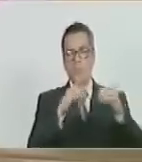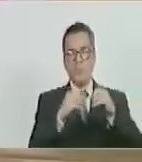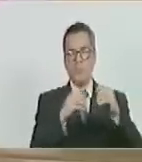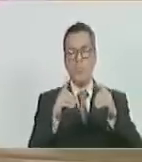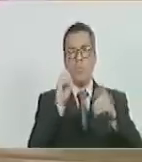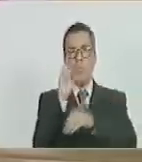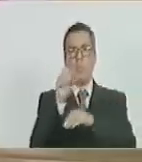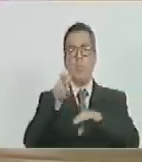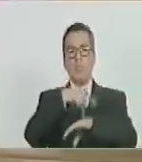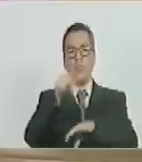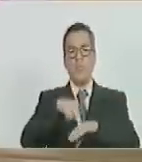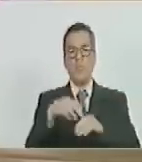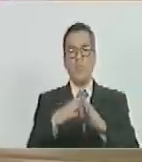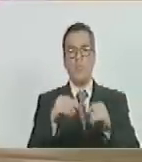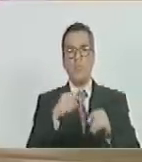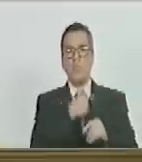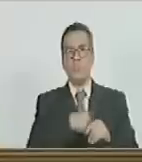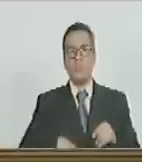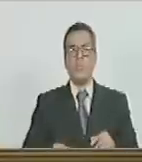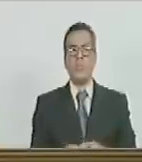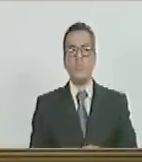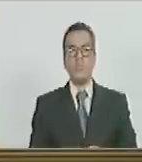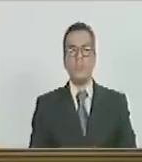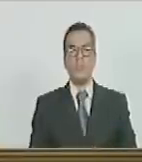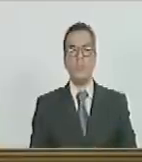Nacional. Es todo, ciudadano presidente.